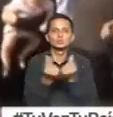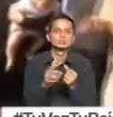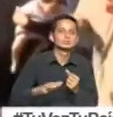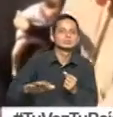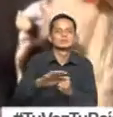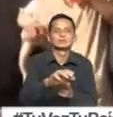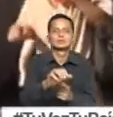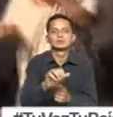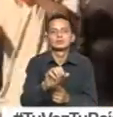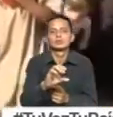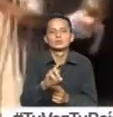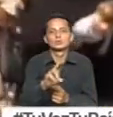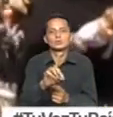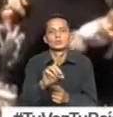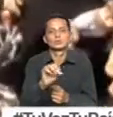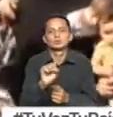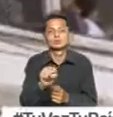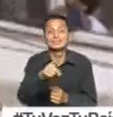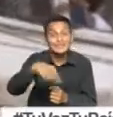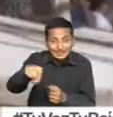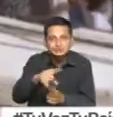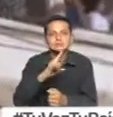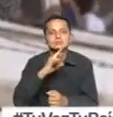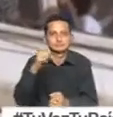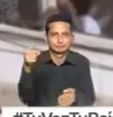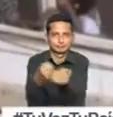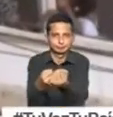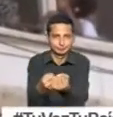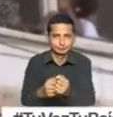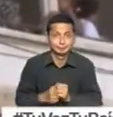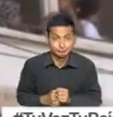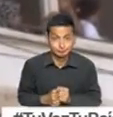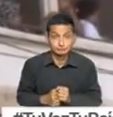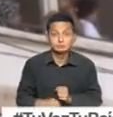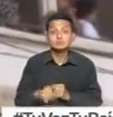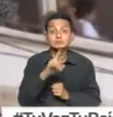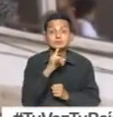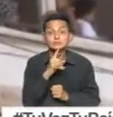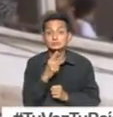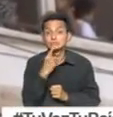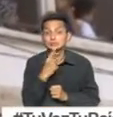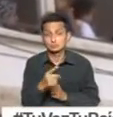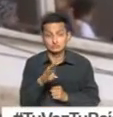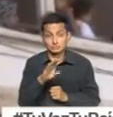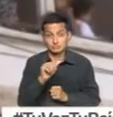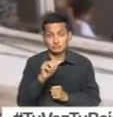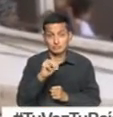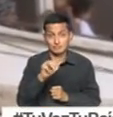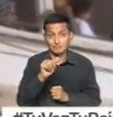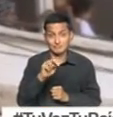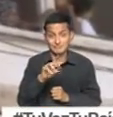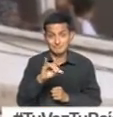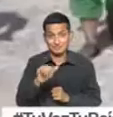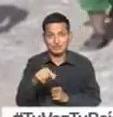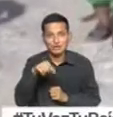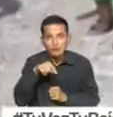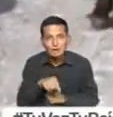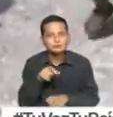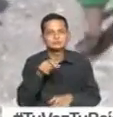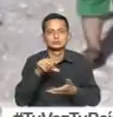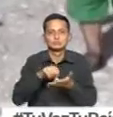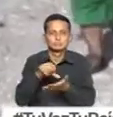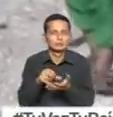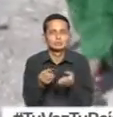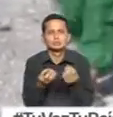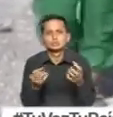combatientes árabo-kurdos apoyados por Estados Unidos. Según Estados Unidos, Manbij era la ciudad logística para la salida